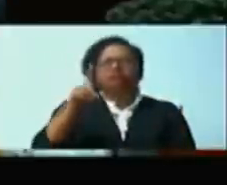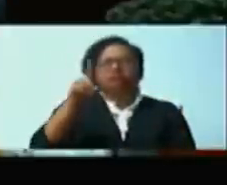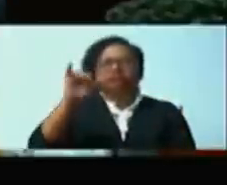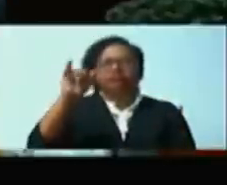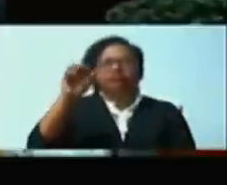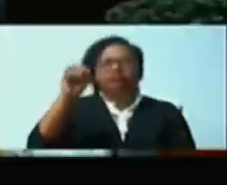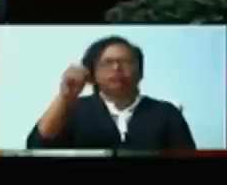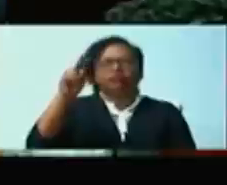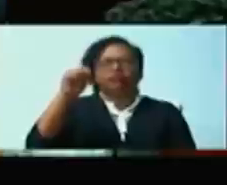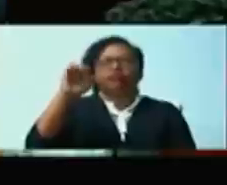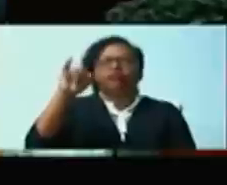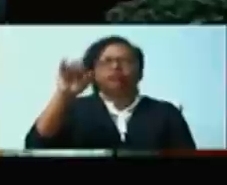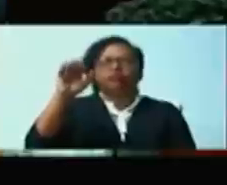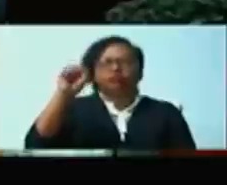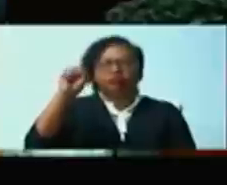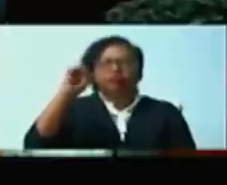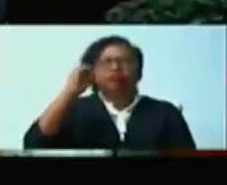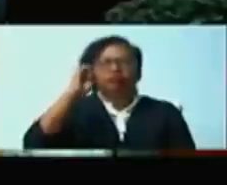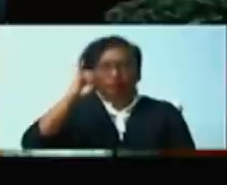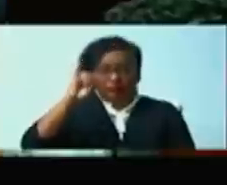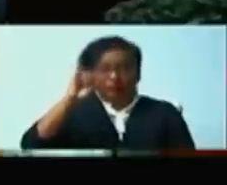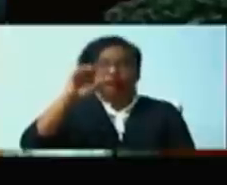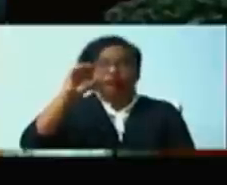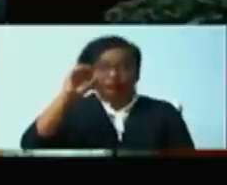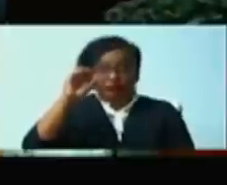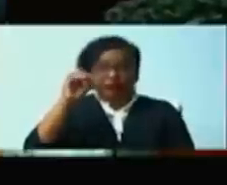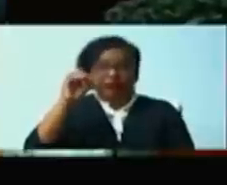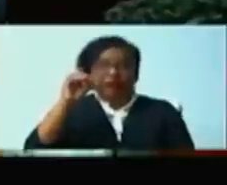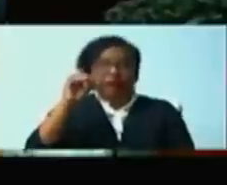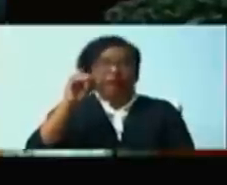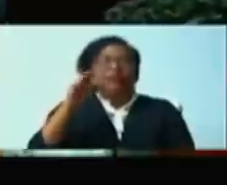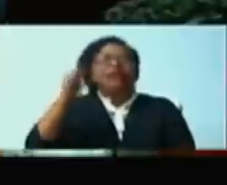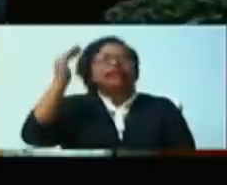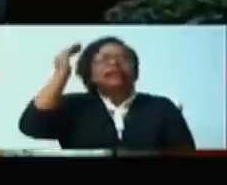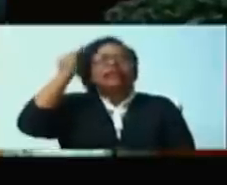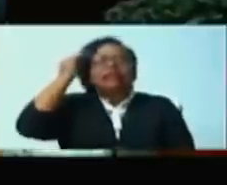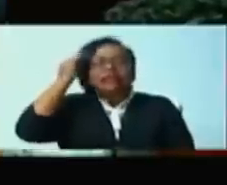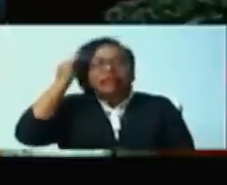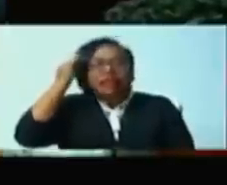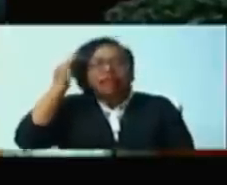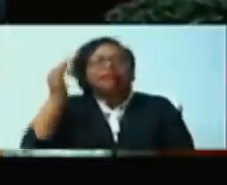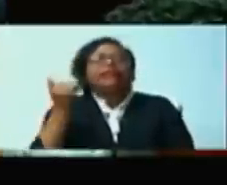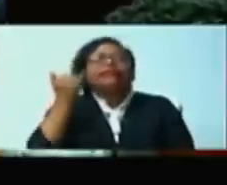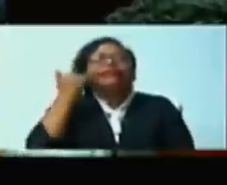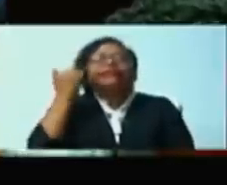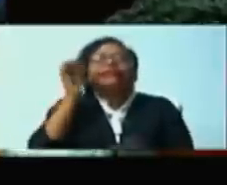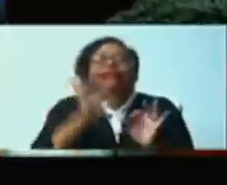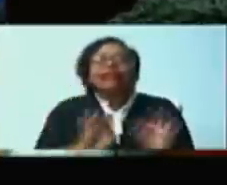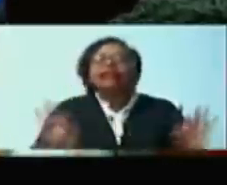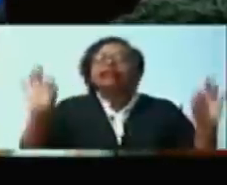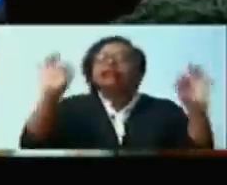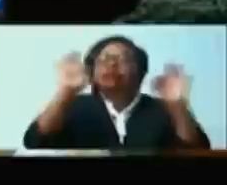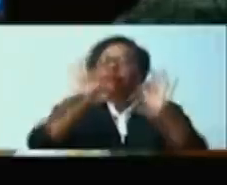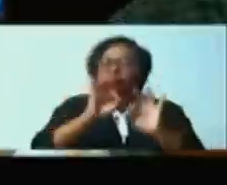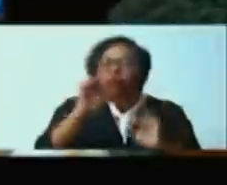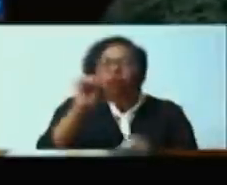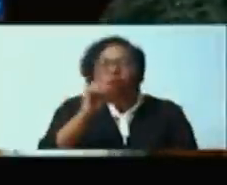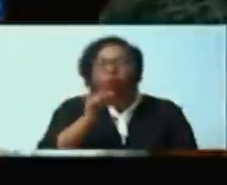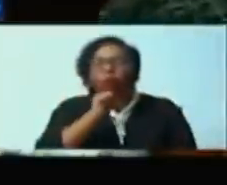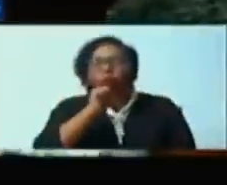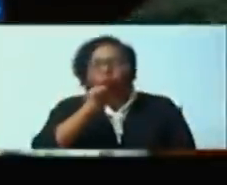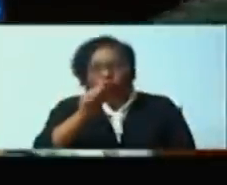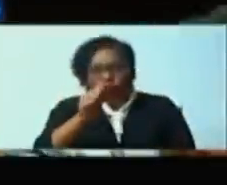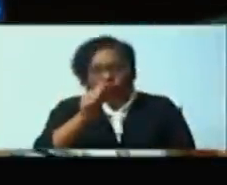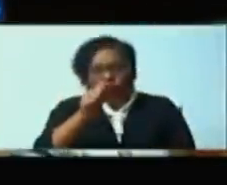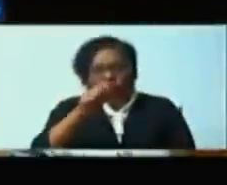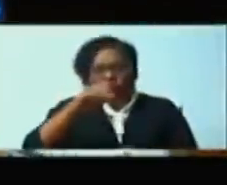debatir y dilucidar la pertinencia o no de conformar una comisión para que investigue ahora no creo que sea el momento y